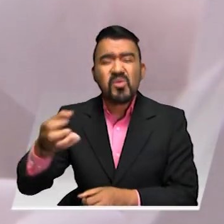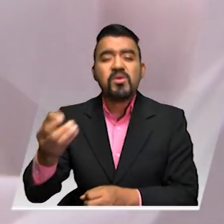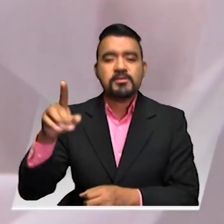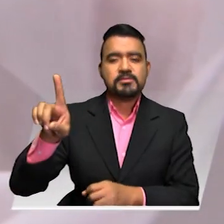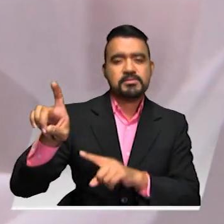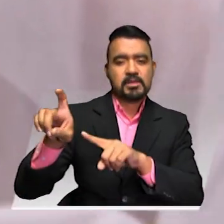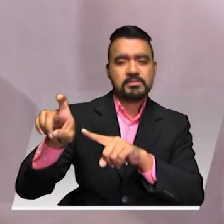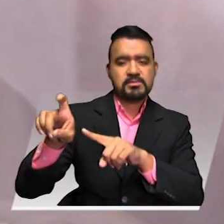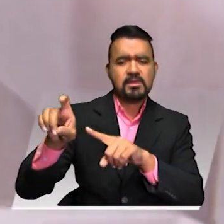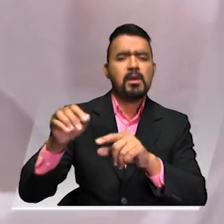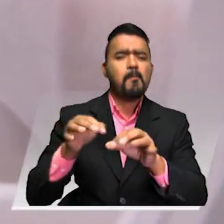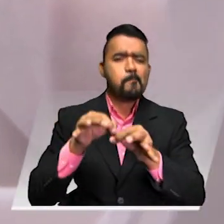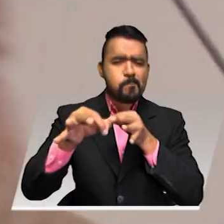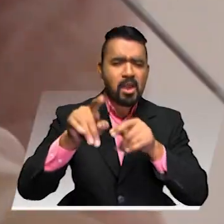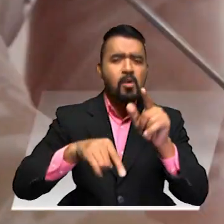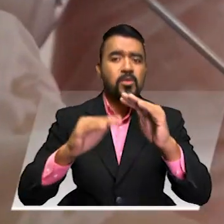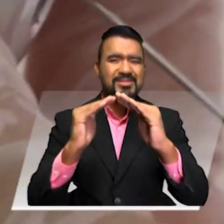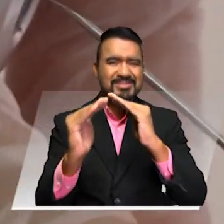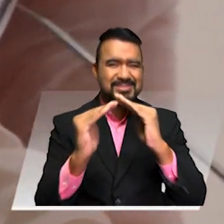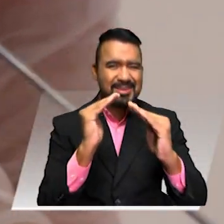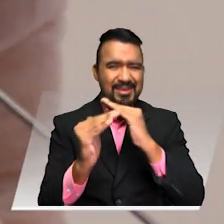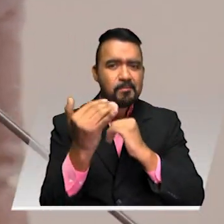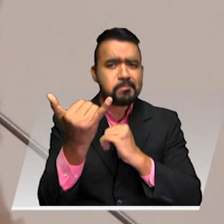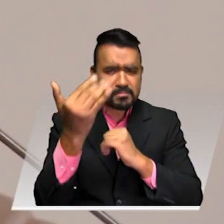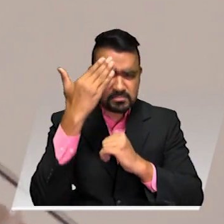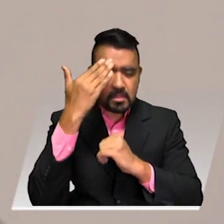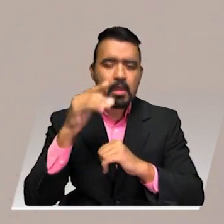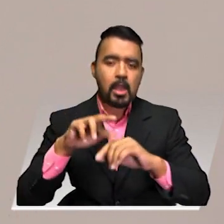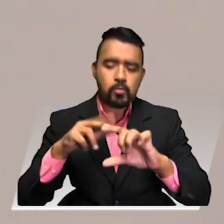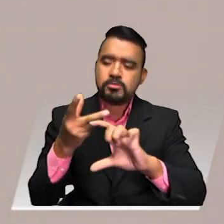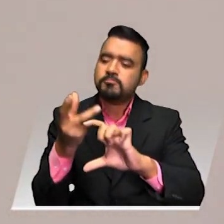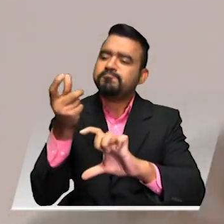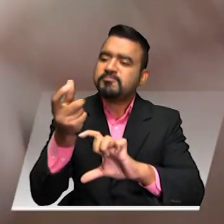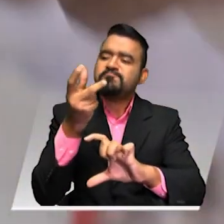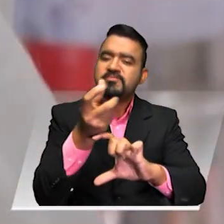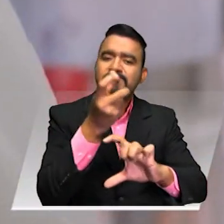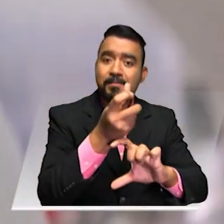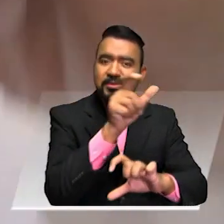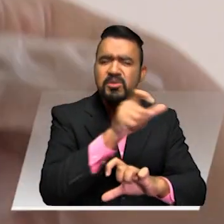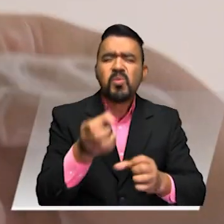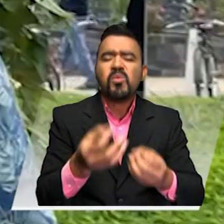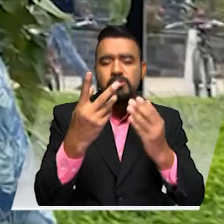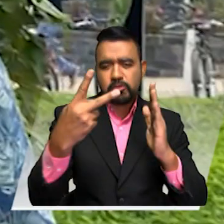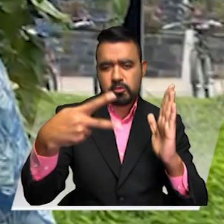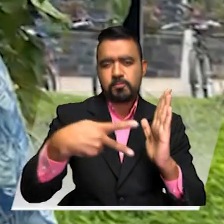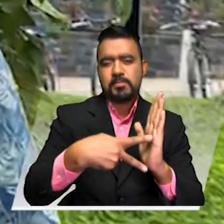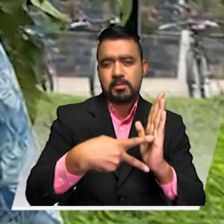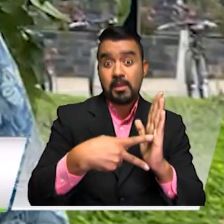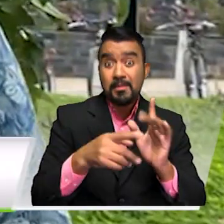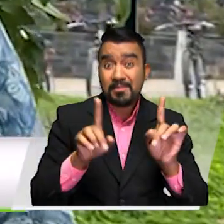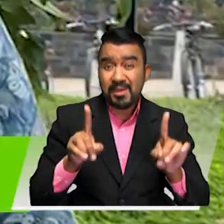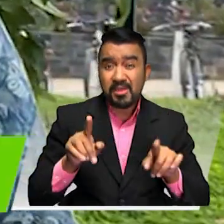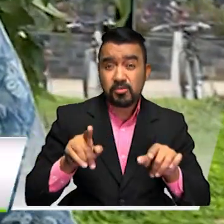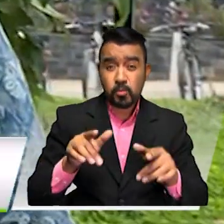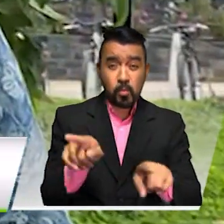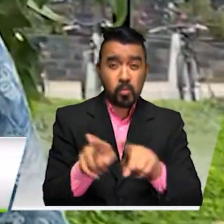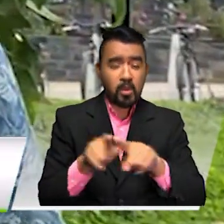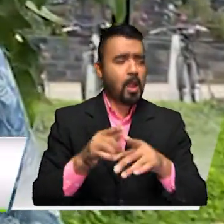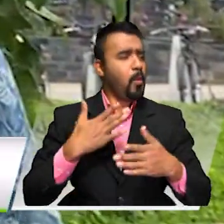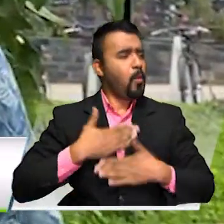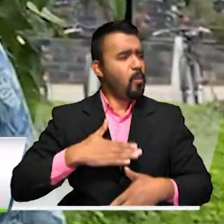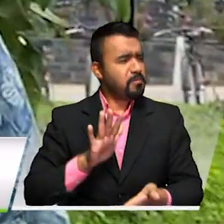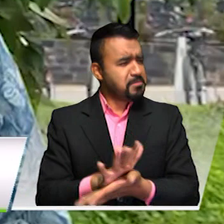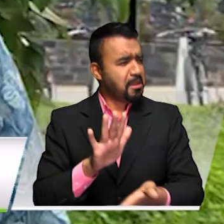municipios como La Ceja avanza la vacunación superando los 2.000 inmunizados, se pide no bajar la guardia. Hemos vacunado alrededor de